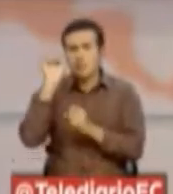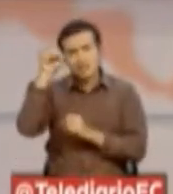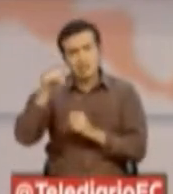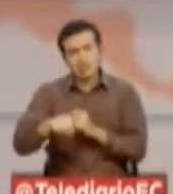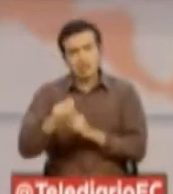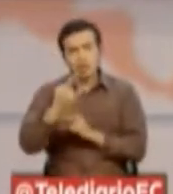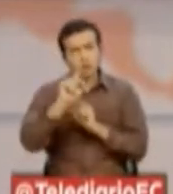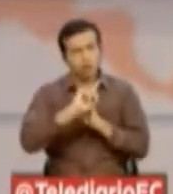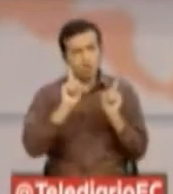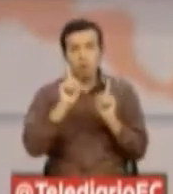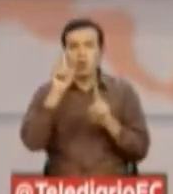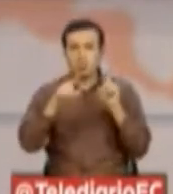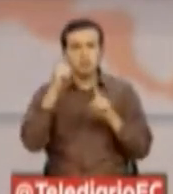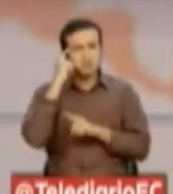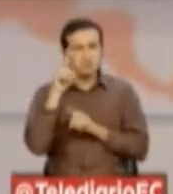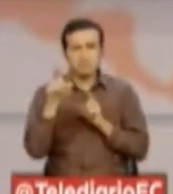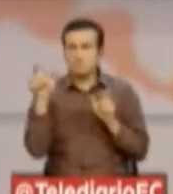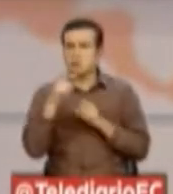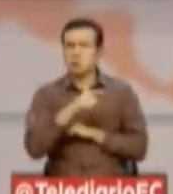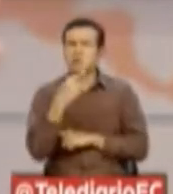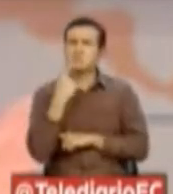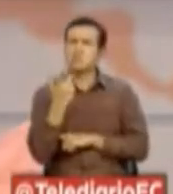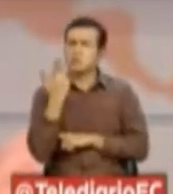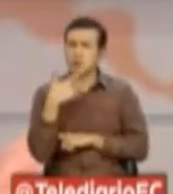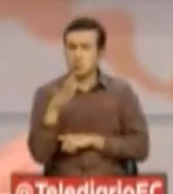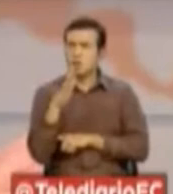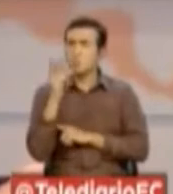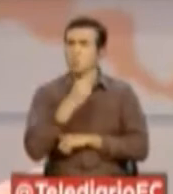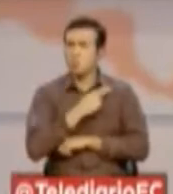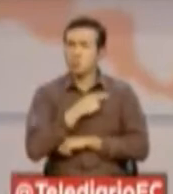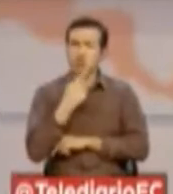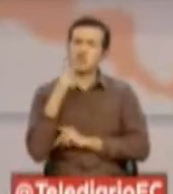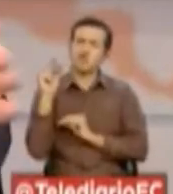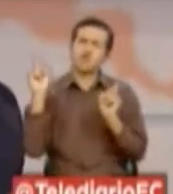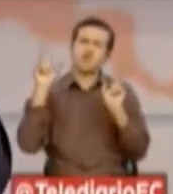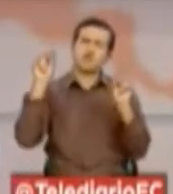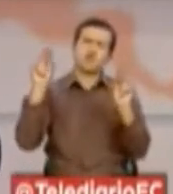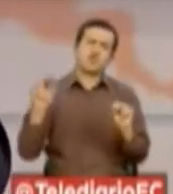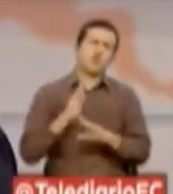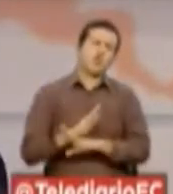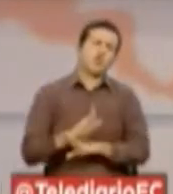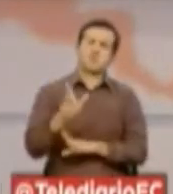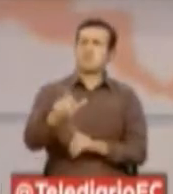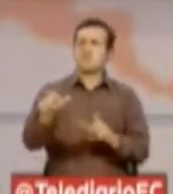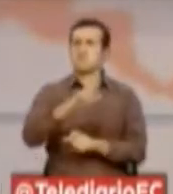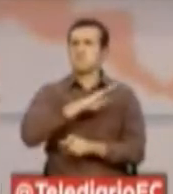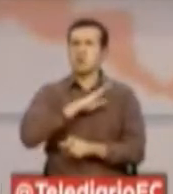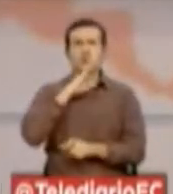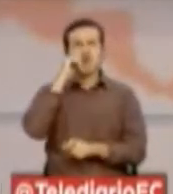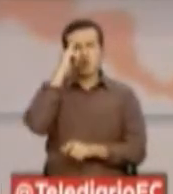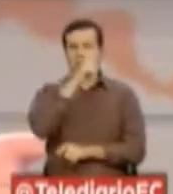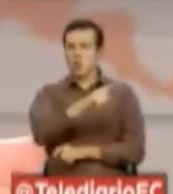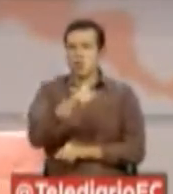yo escuchado varias personas incluso en el medio universitario yo voy a votar no por estoy en contratos sinvergüenzas con correa por delante no pues